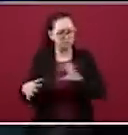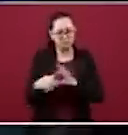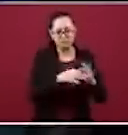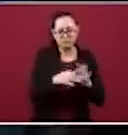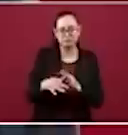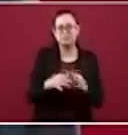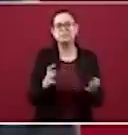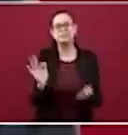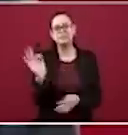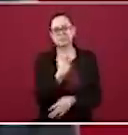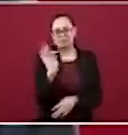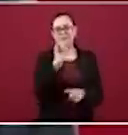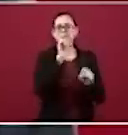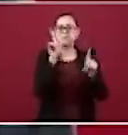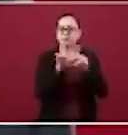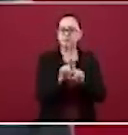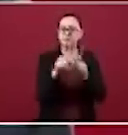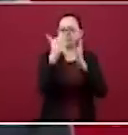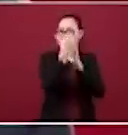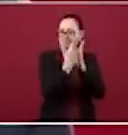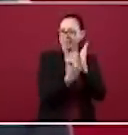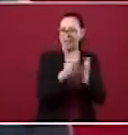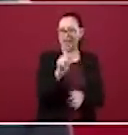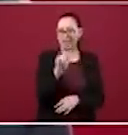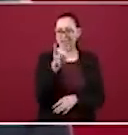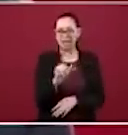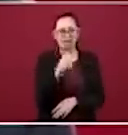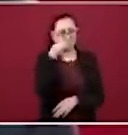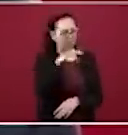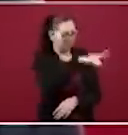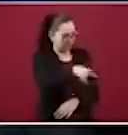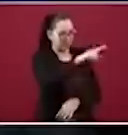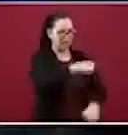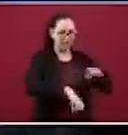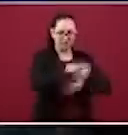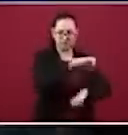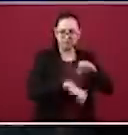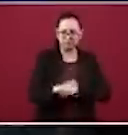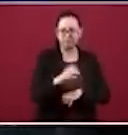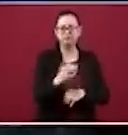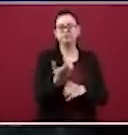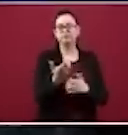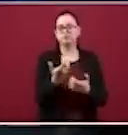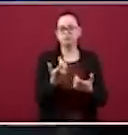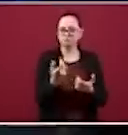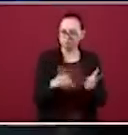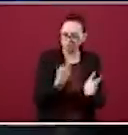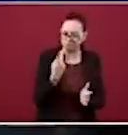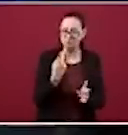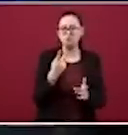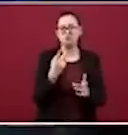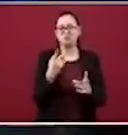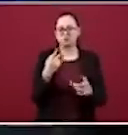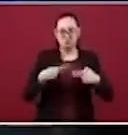se hiciera una cartilla ética para los empresarios, para que se retomen sus principios de tratar bien